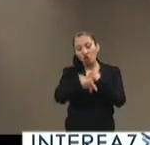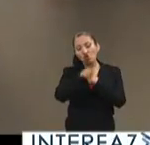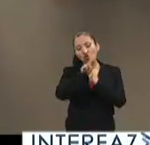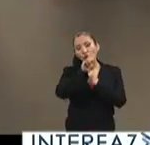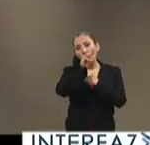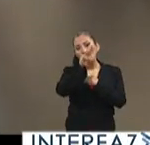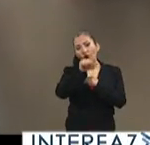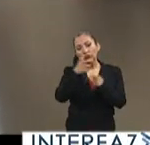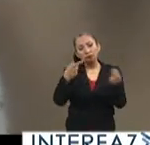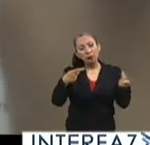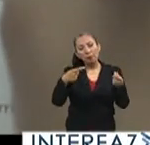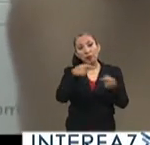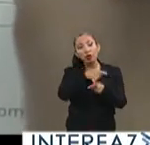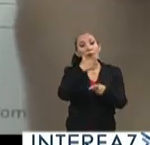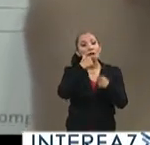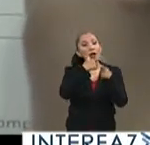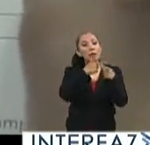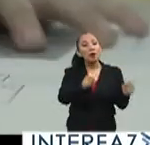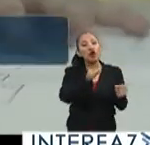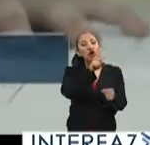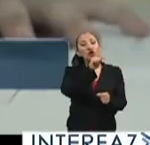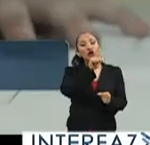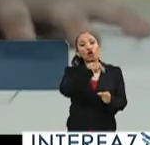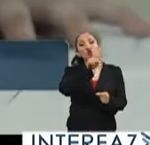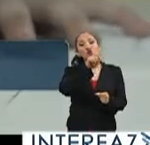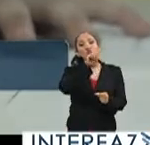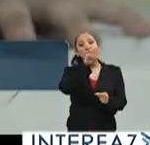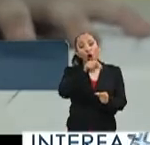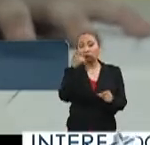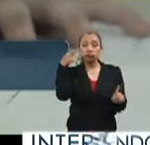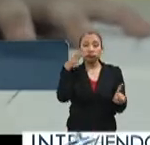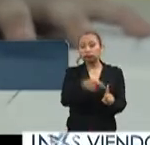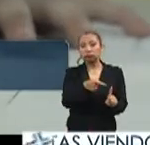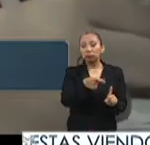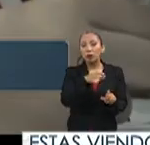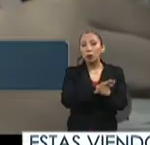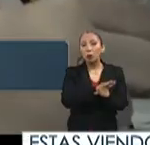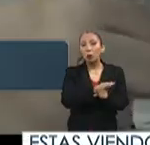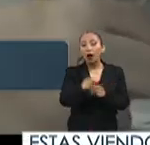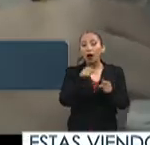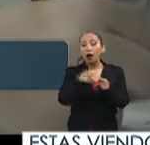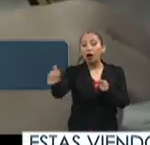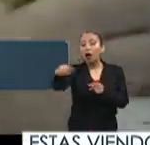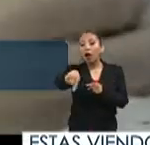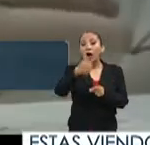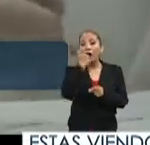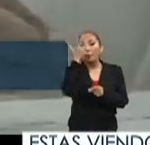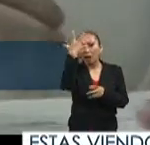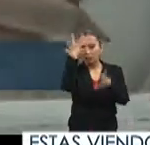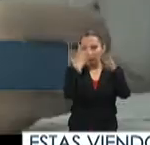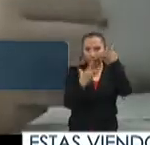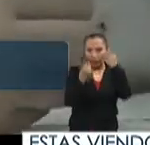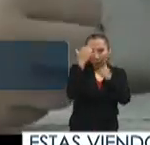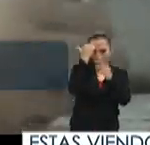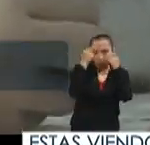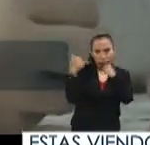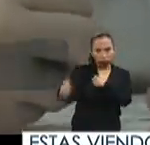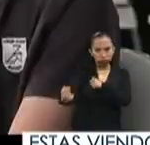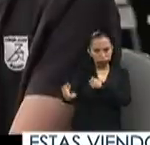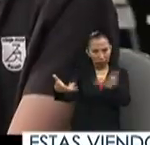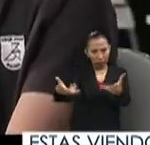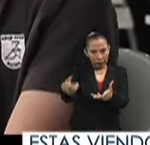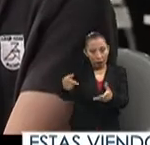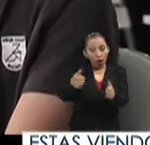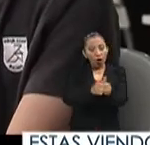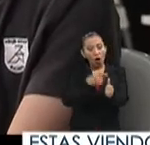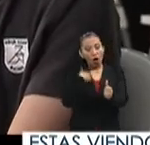Kumon fue desarrollado por el japonés Toru Kumon. Tiene como principal objetivo que los alumnos adquieran conocimientos por cuenta propia